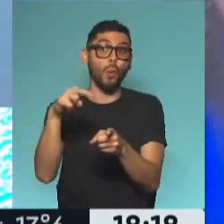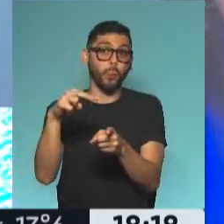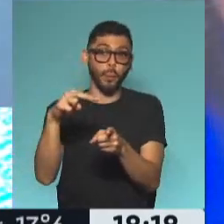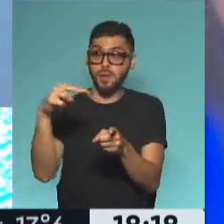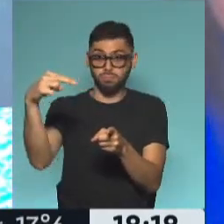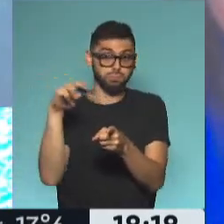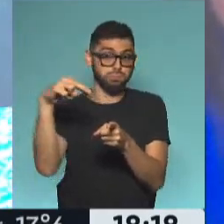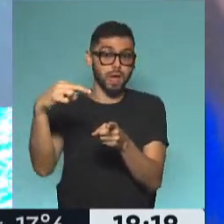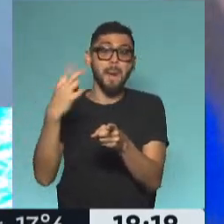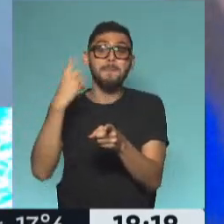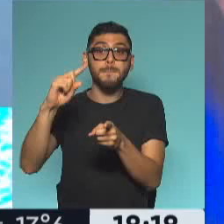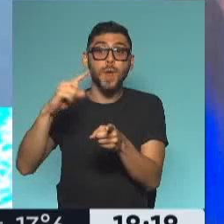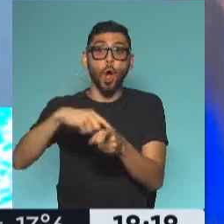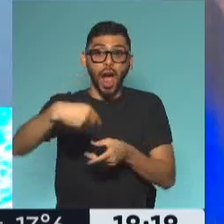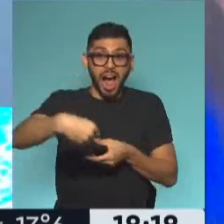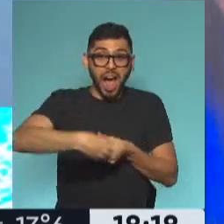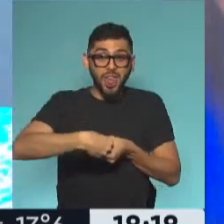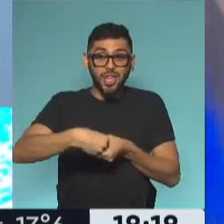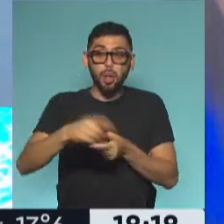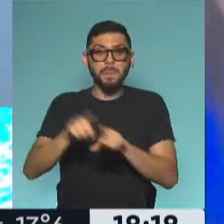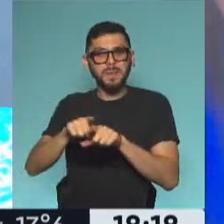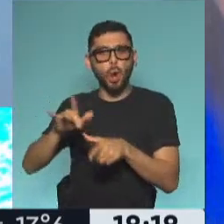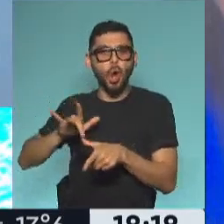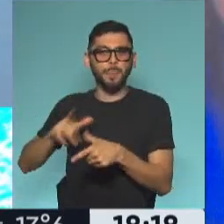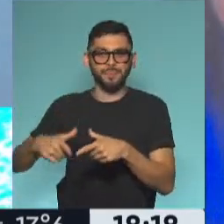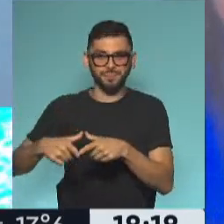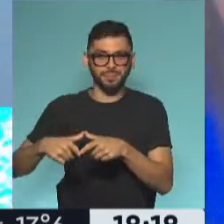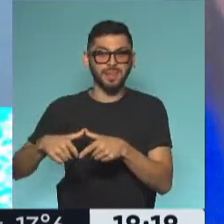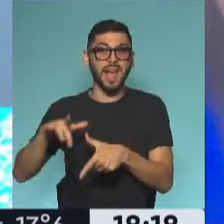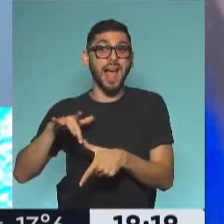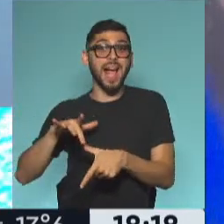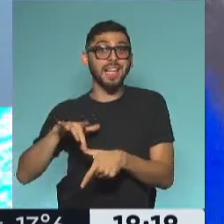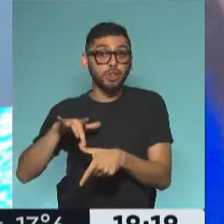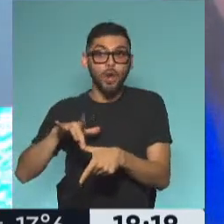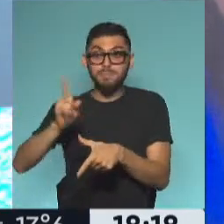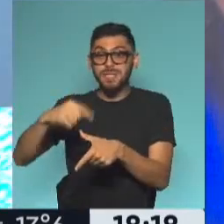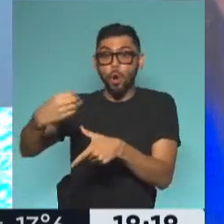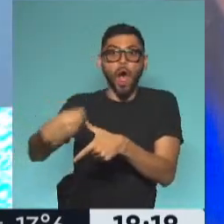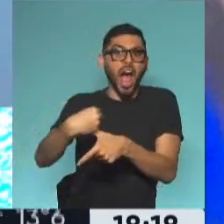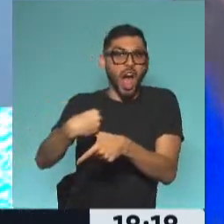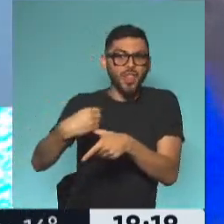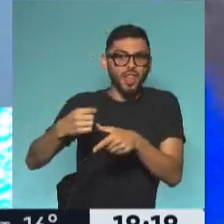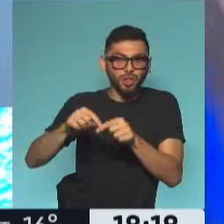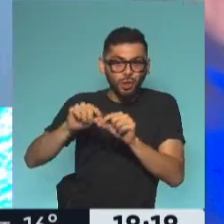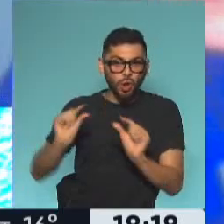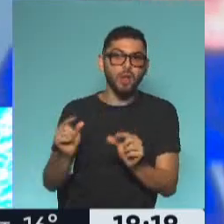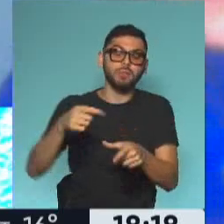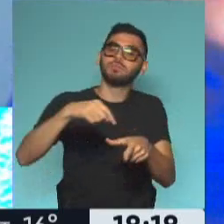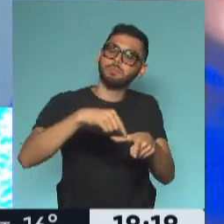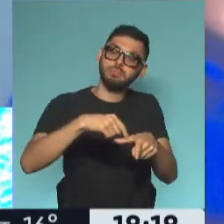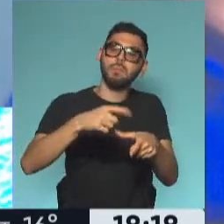visible. Pero por dentro, así como vimos el clítoris que también iba por dentro, bueno, el pene también va por dentro